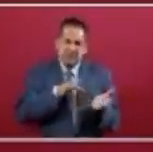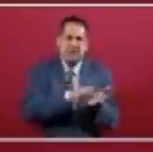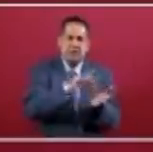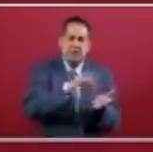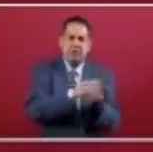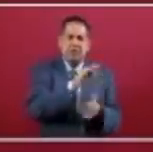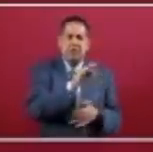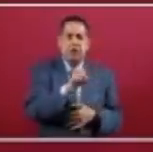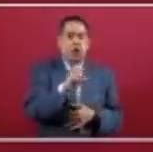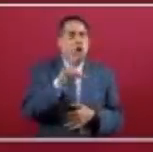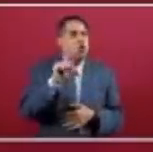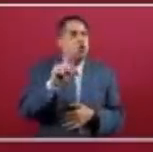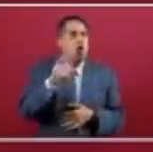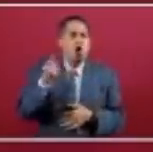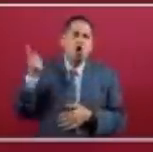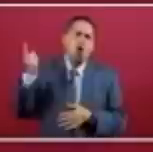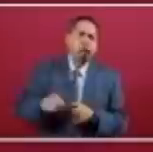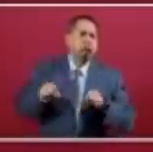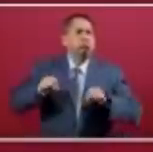autoritarismo,